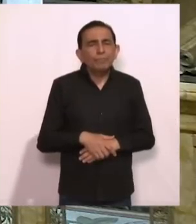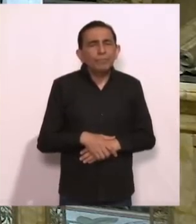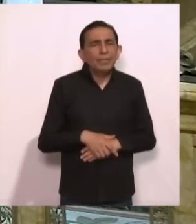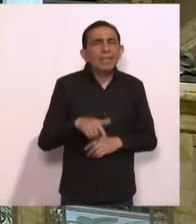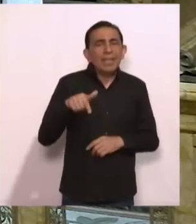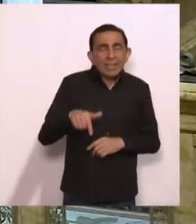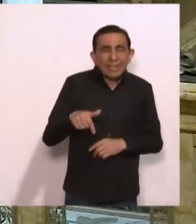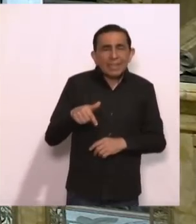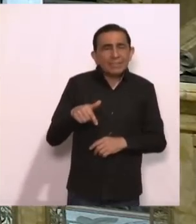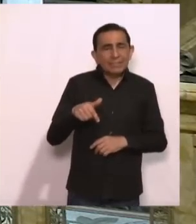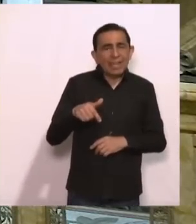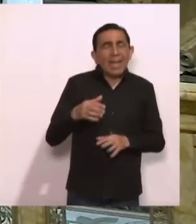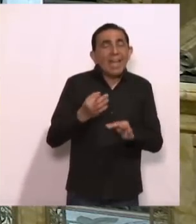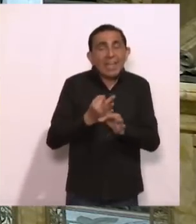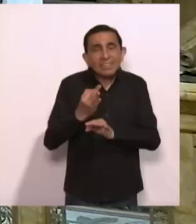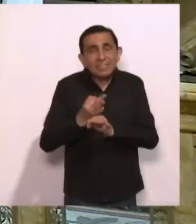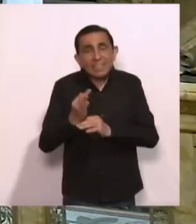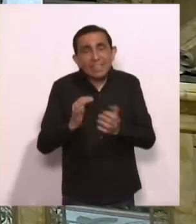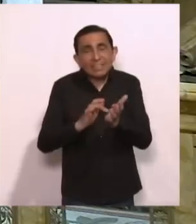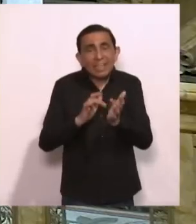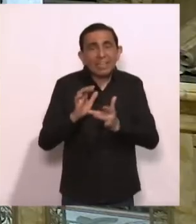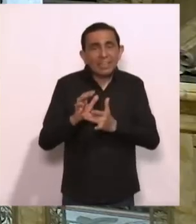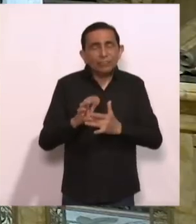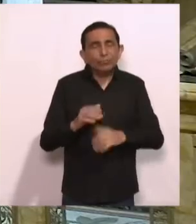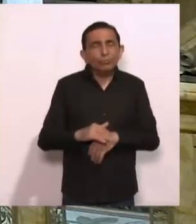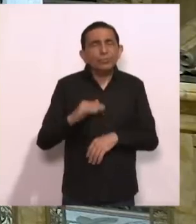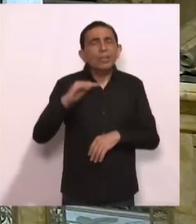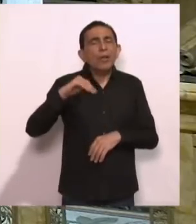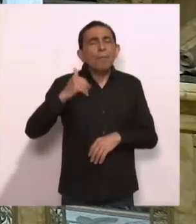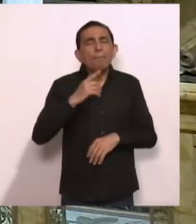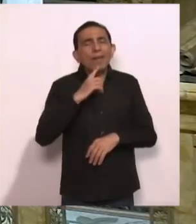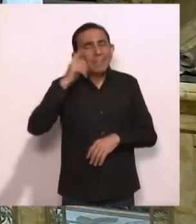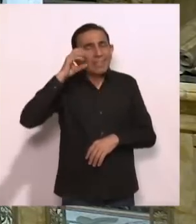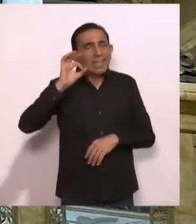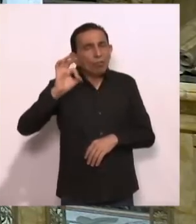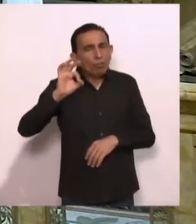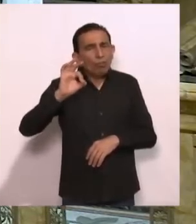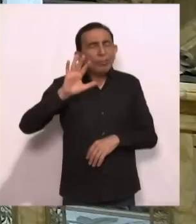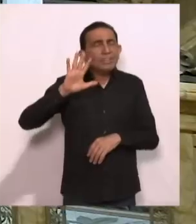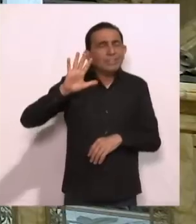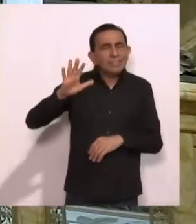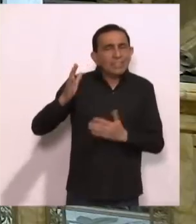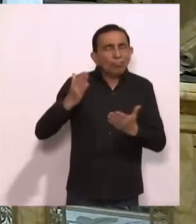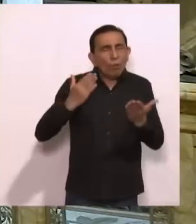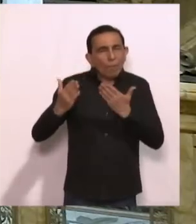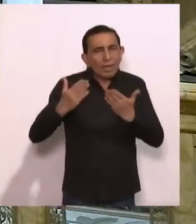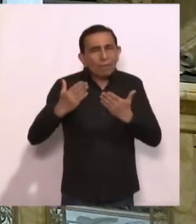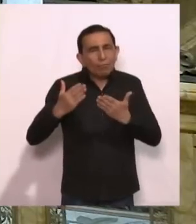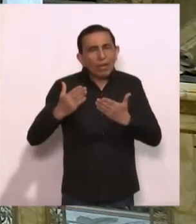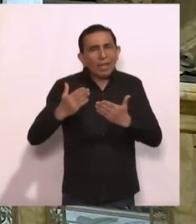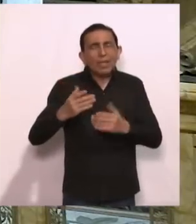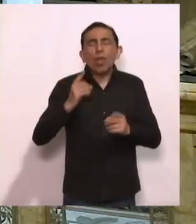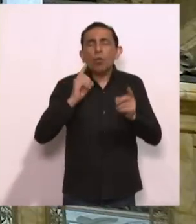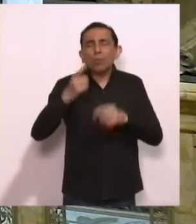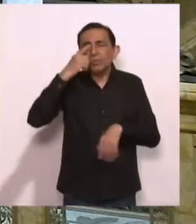esa parábola tan bella de Mateo 25, la parábola del juicio final.